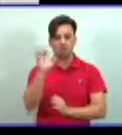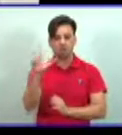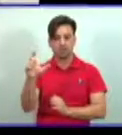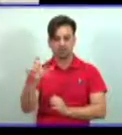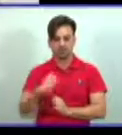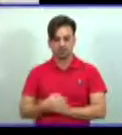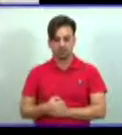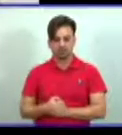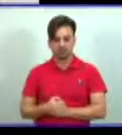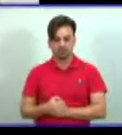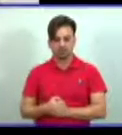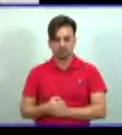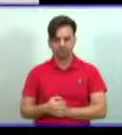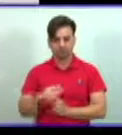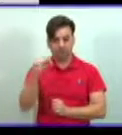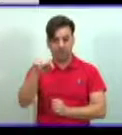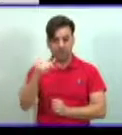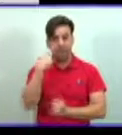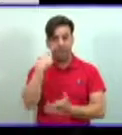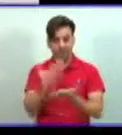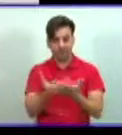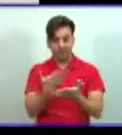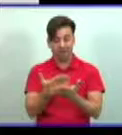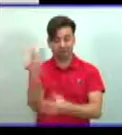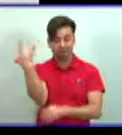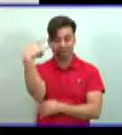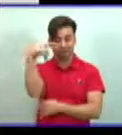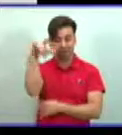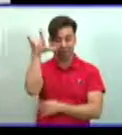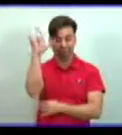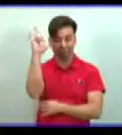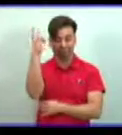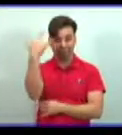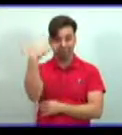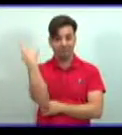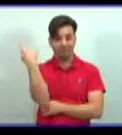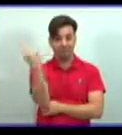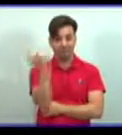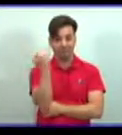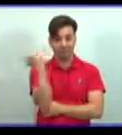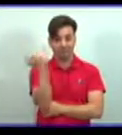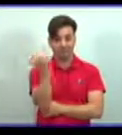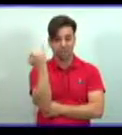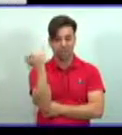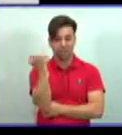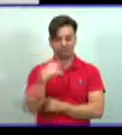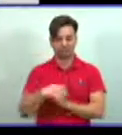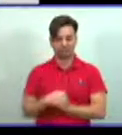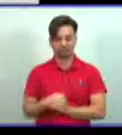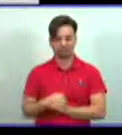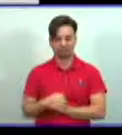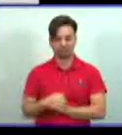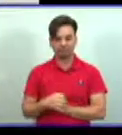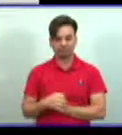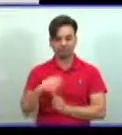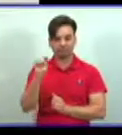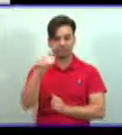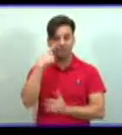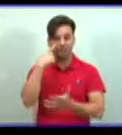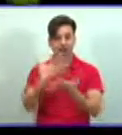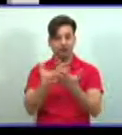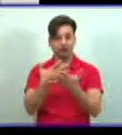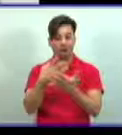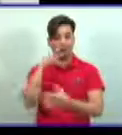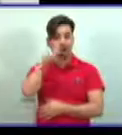En la termosfera orbita la Estación Espacial Internacional. En esta capa se producen fenómenos tan impresionantes como la